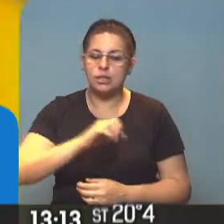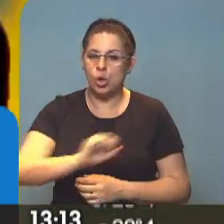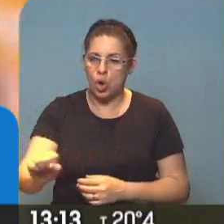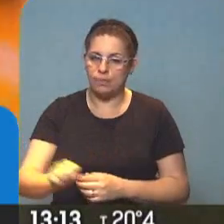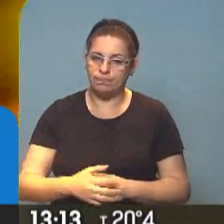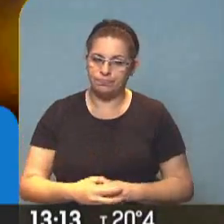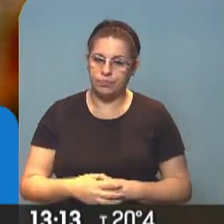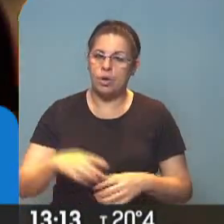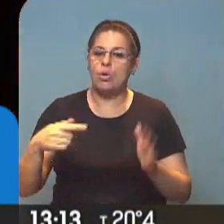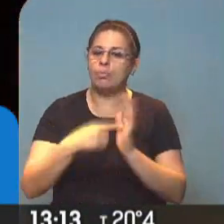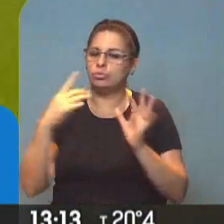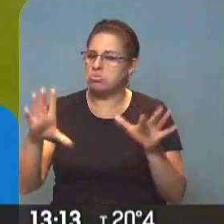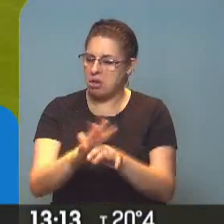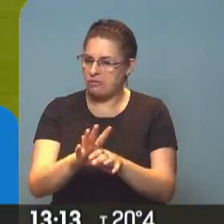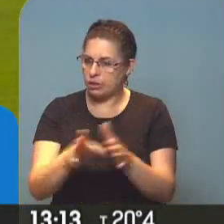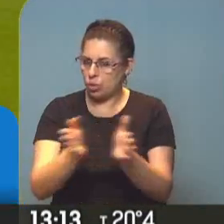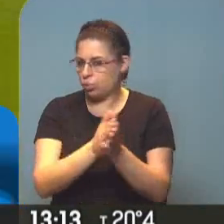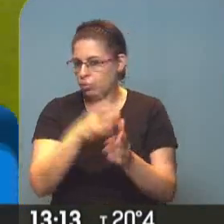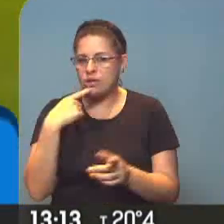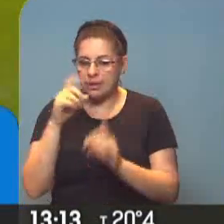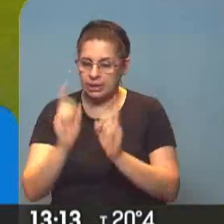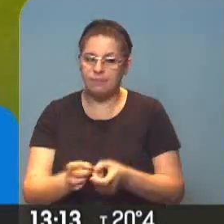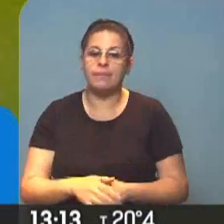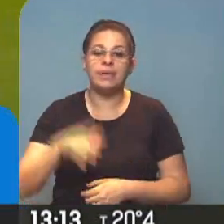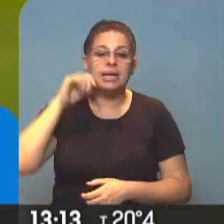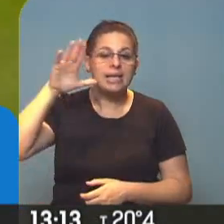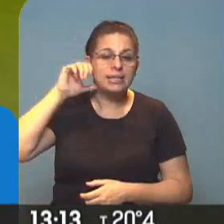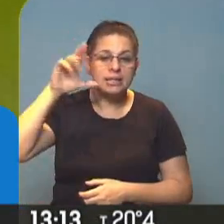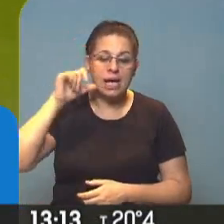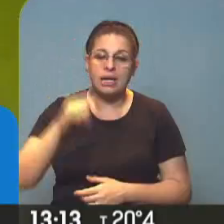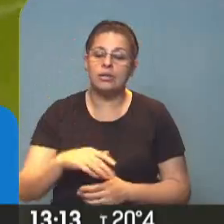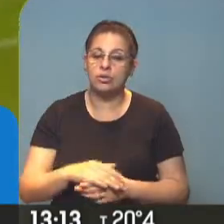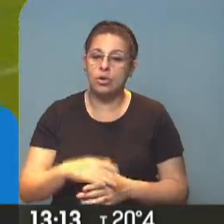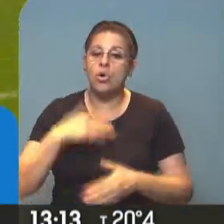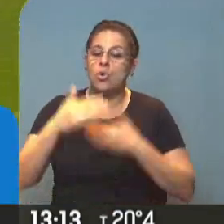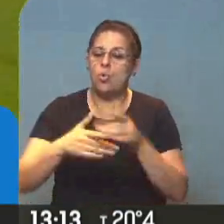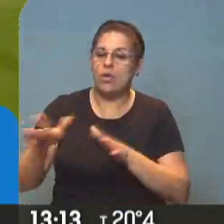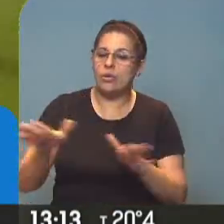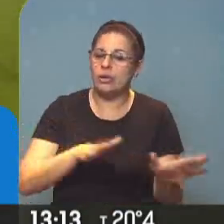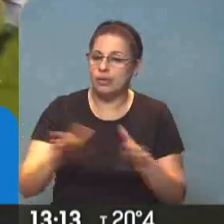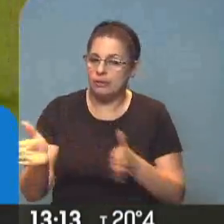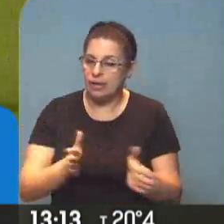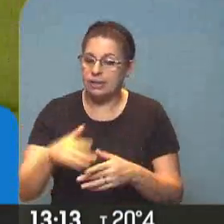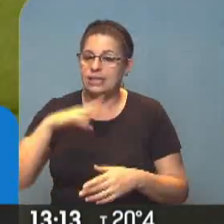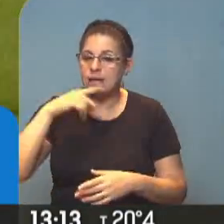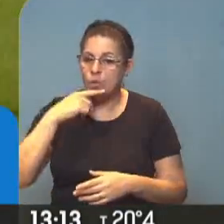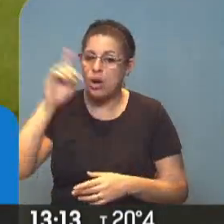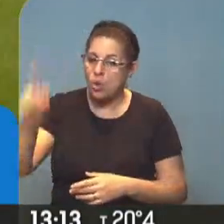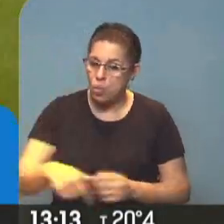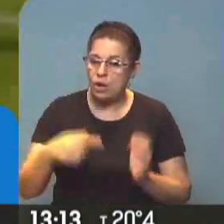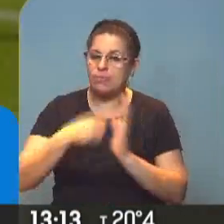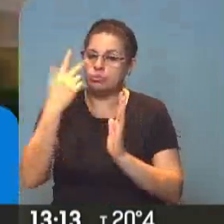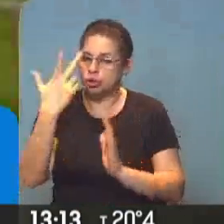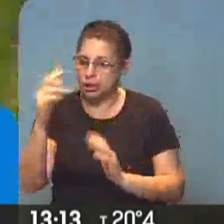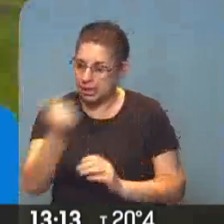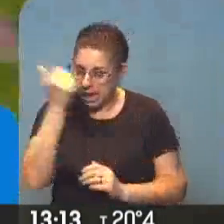con puntaje ideal junto a River. Gallardo viajó con formación alternativa a San Juan y volvió con los 3 puntos, a